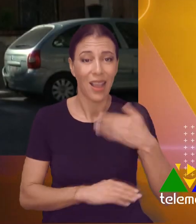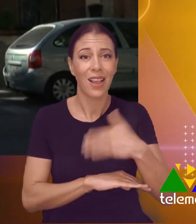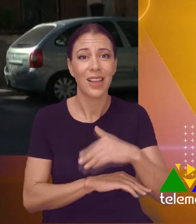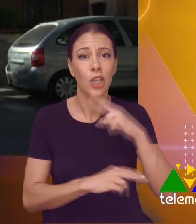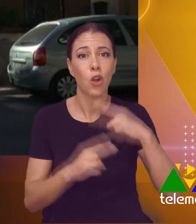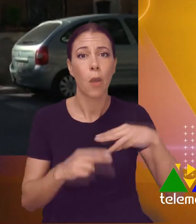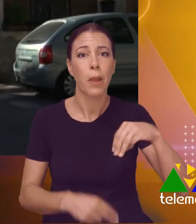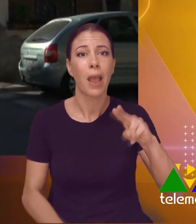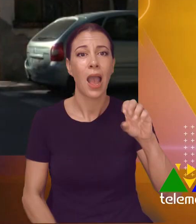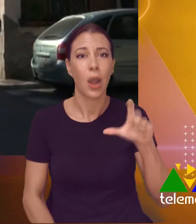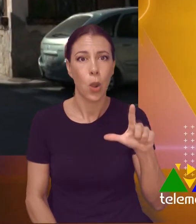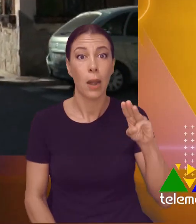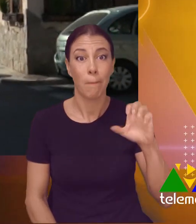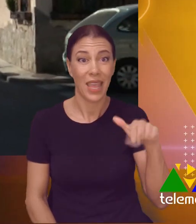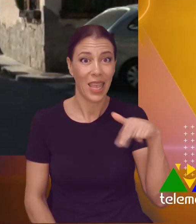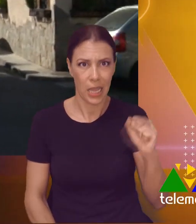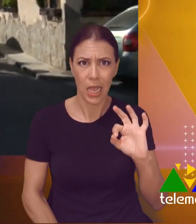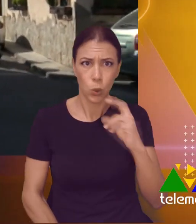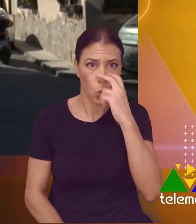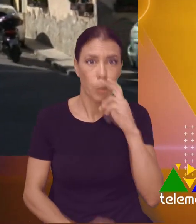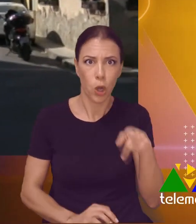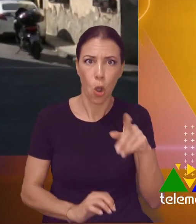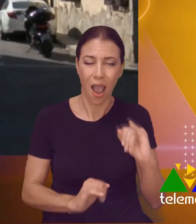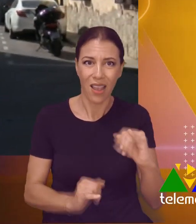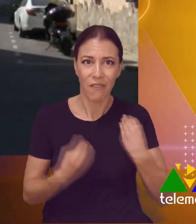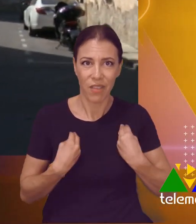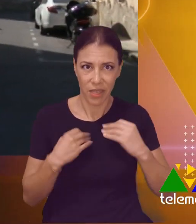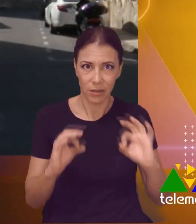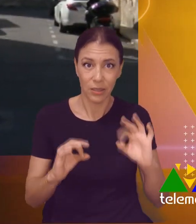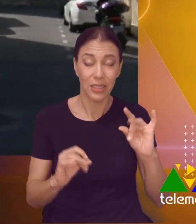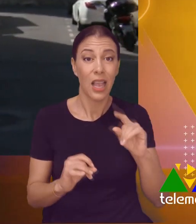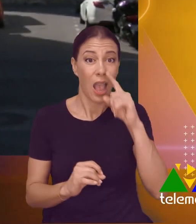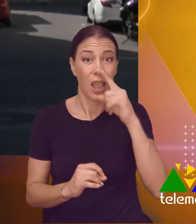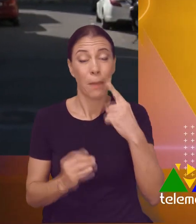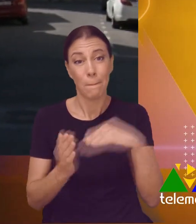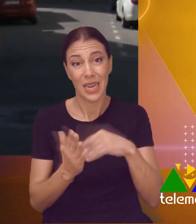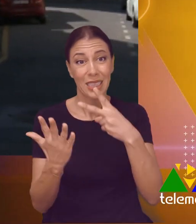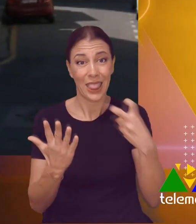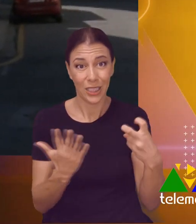Peña. En el nombre de las calles de 1752, aquí vivió